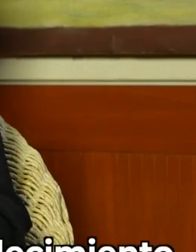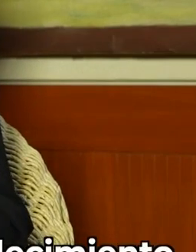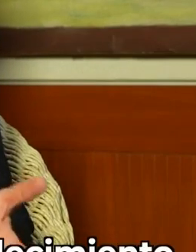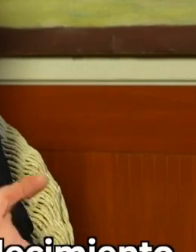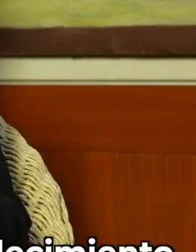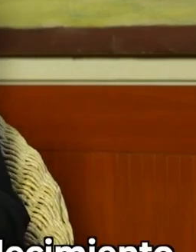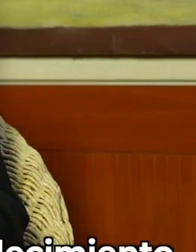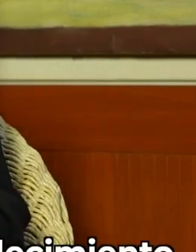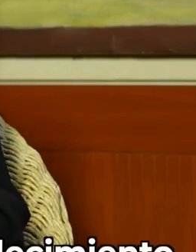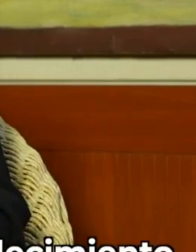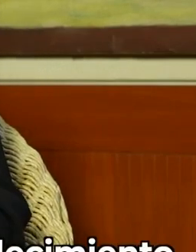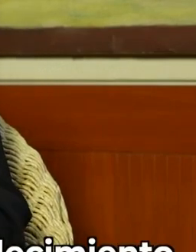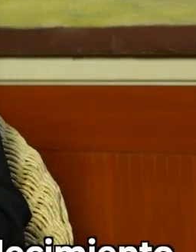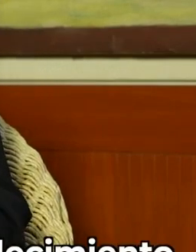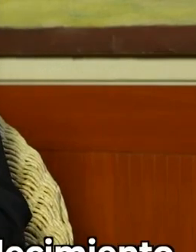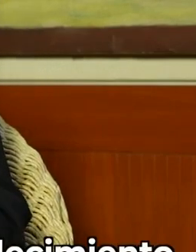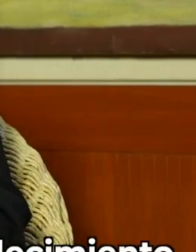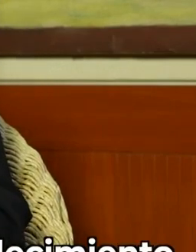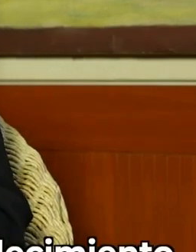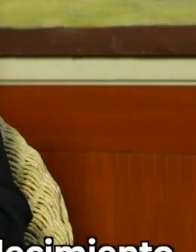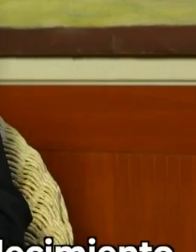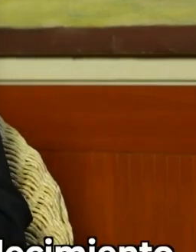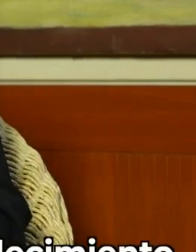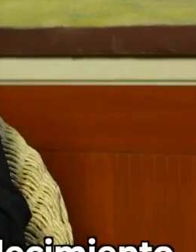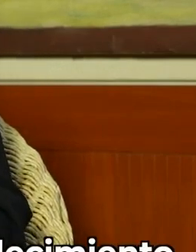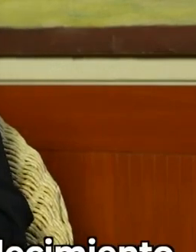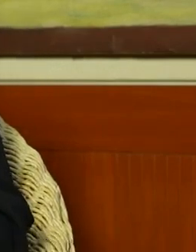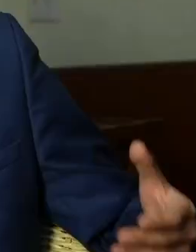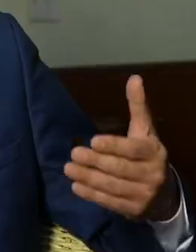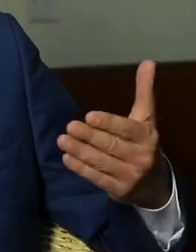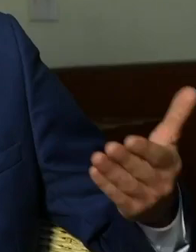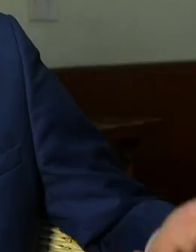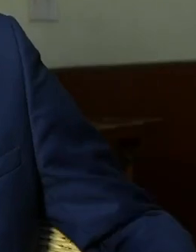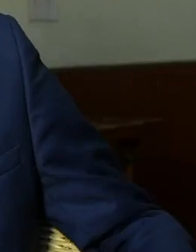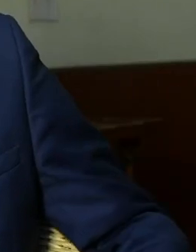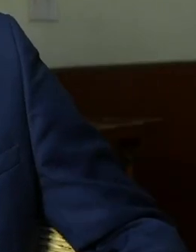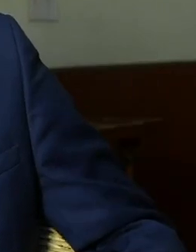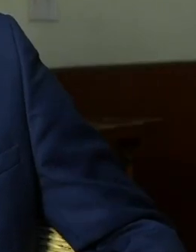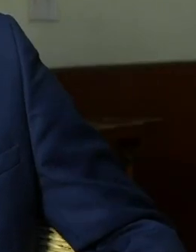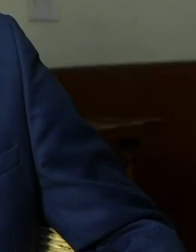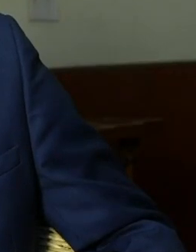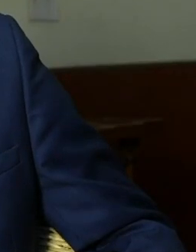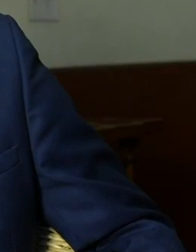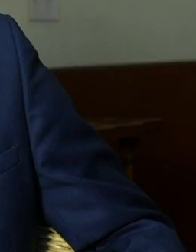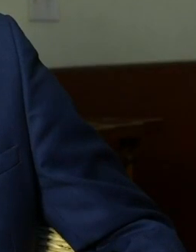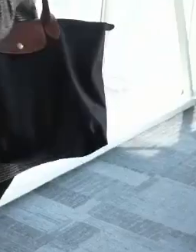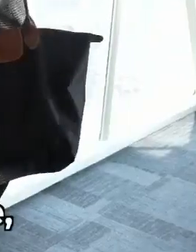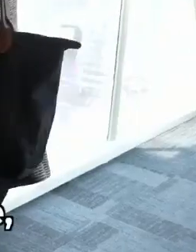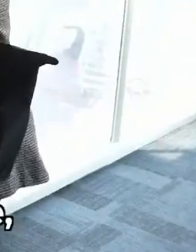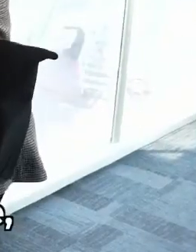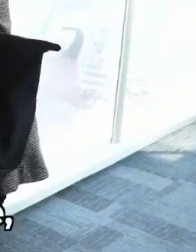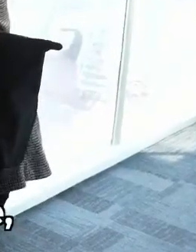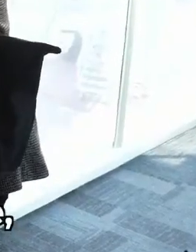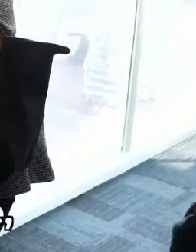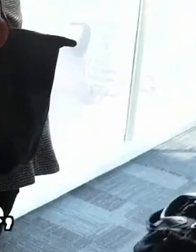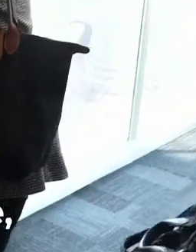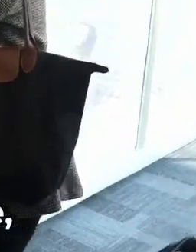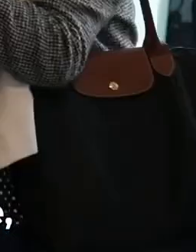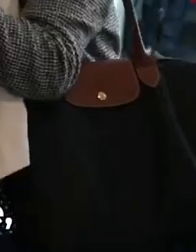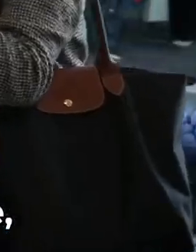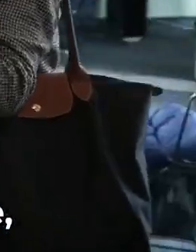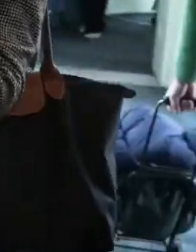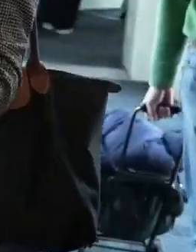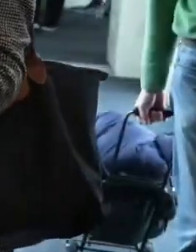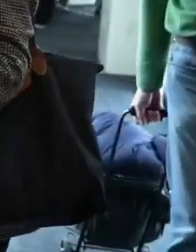nuestro señor presidente Andrés Manuel López Obrador, mi agradecimiento. Al llegar a México siente uno que es una